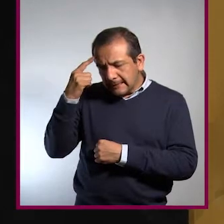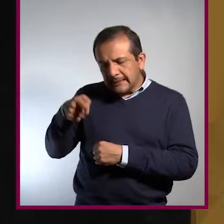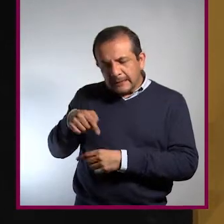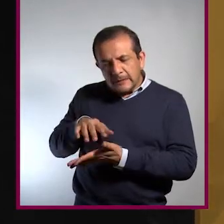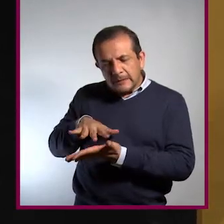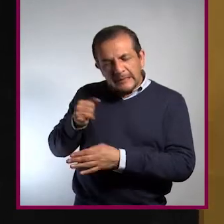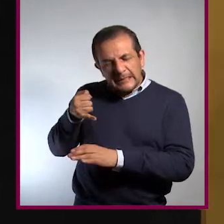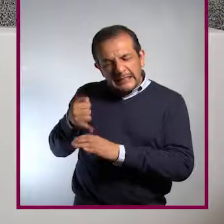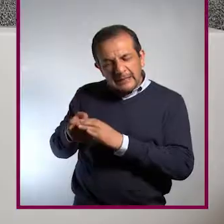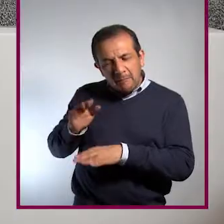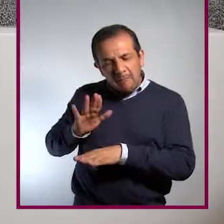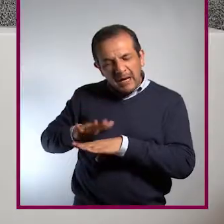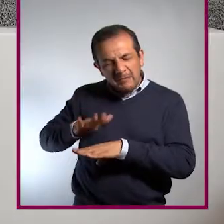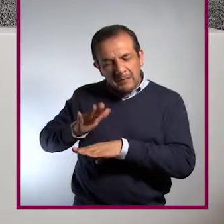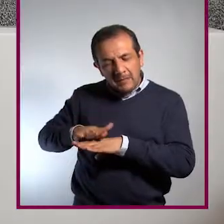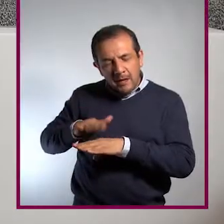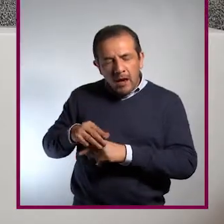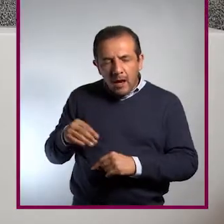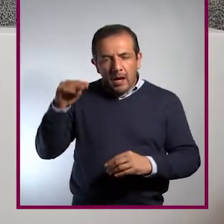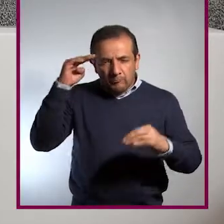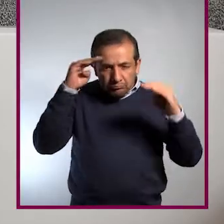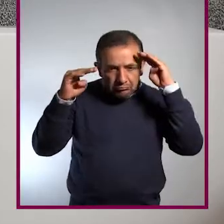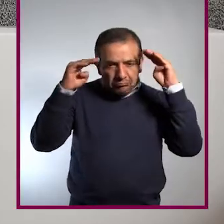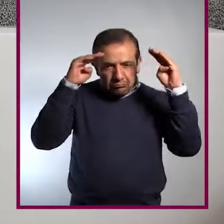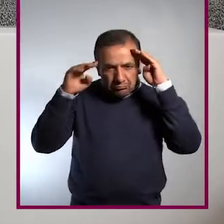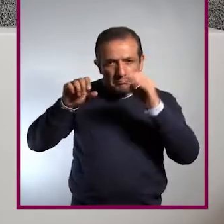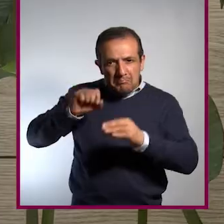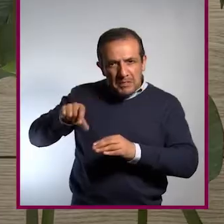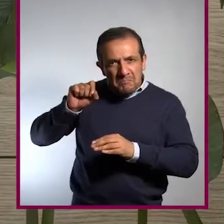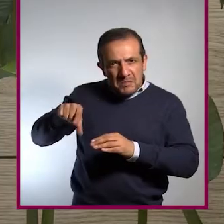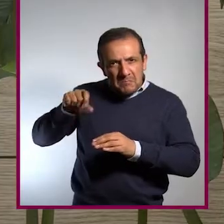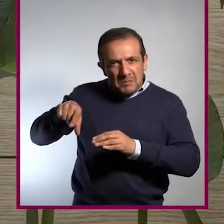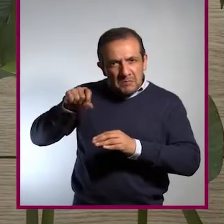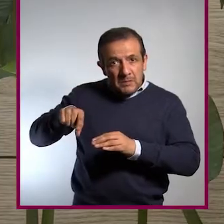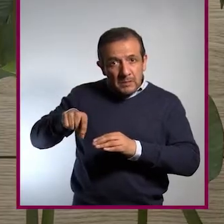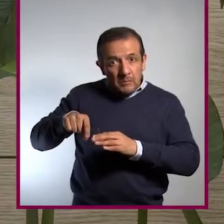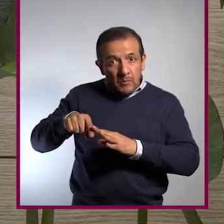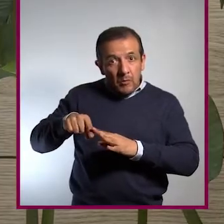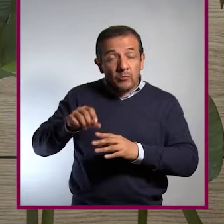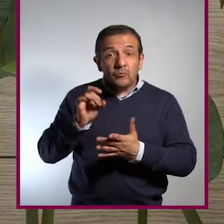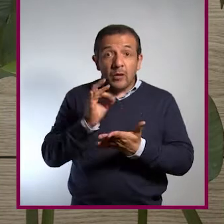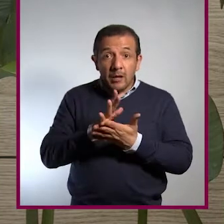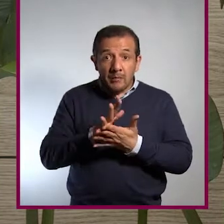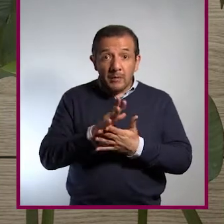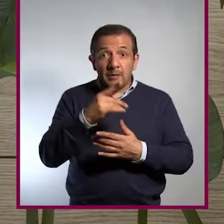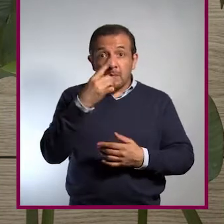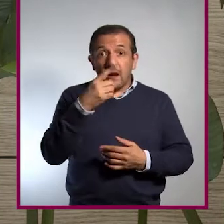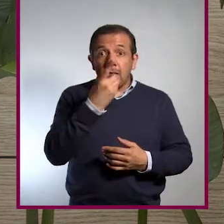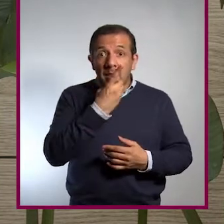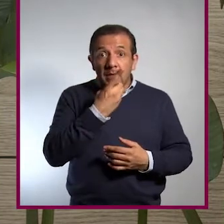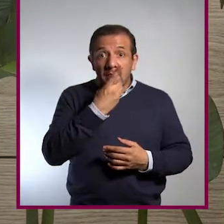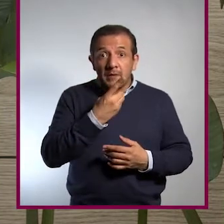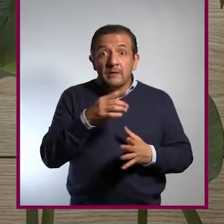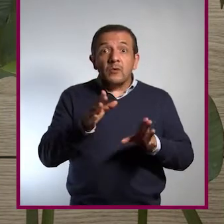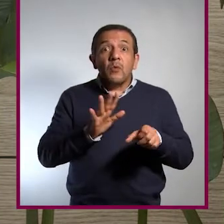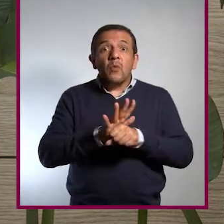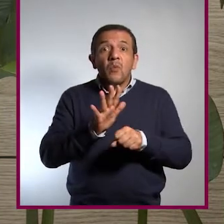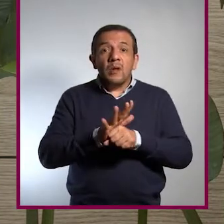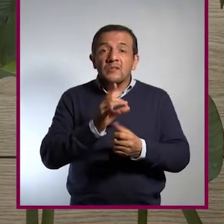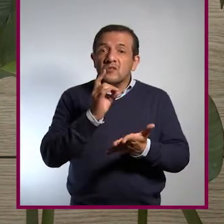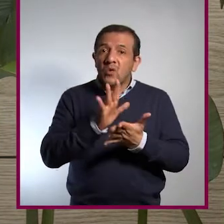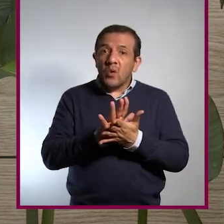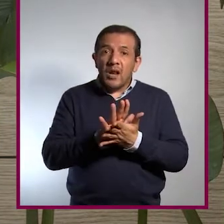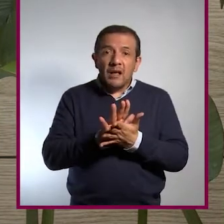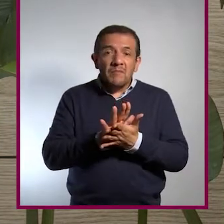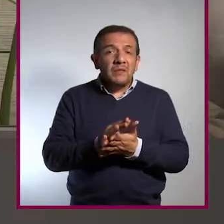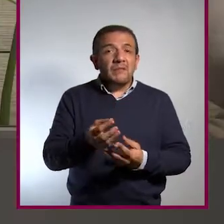del artículo. No podía pensar en otra cosa. En aquel tiempo, el único tratamiento para la diabetes consistía en llevar